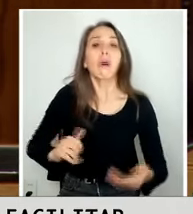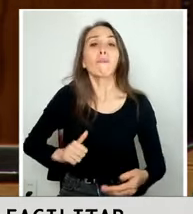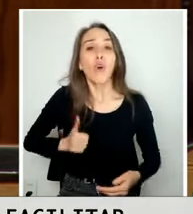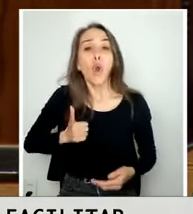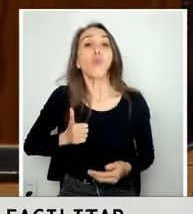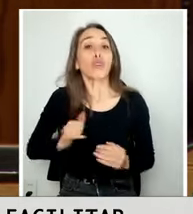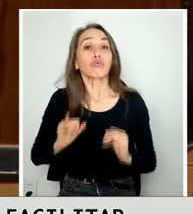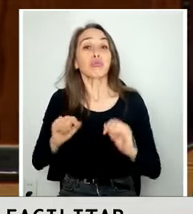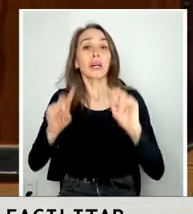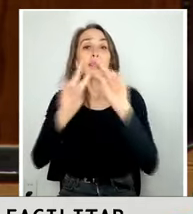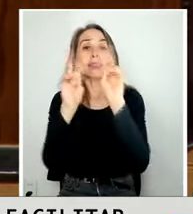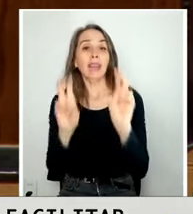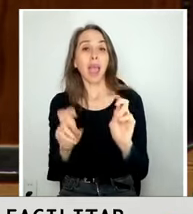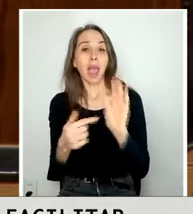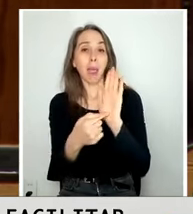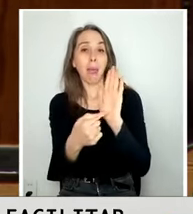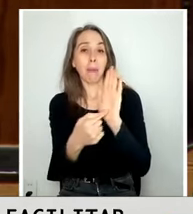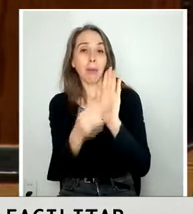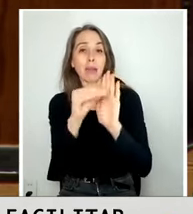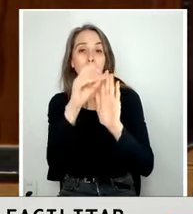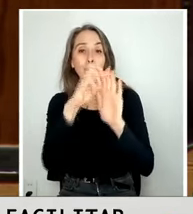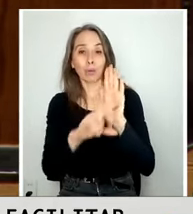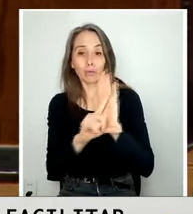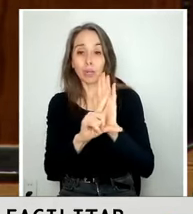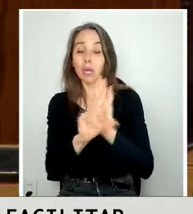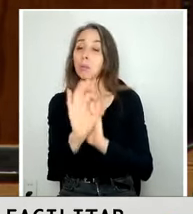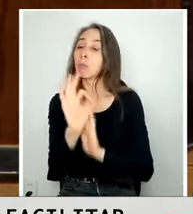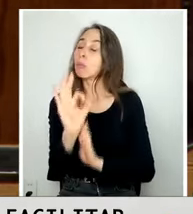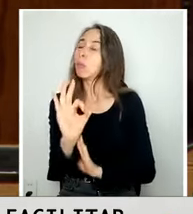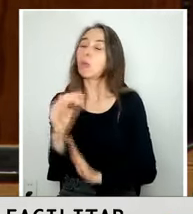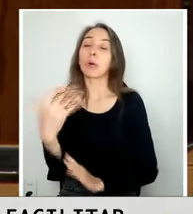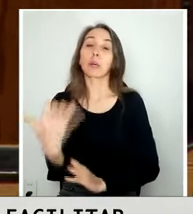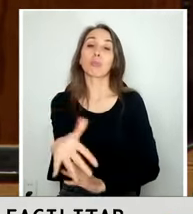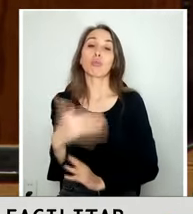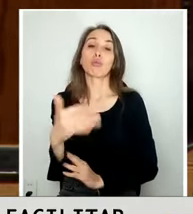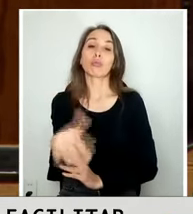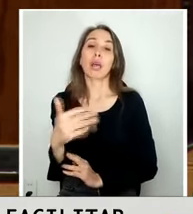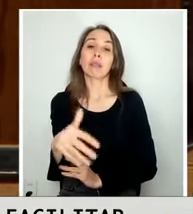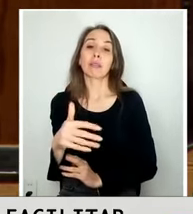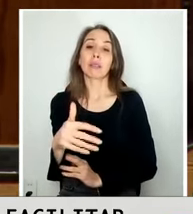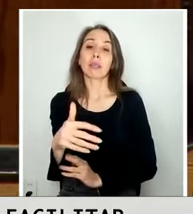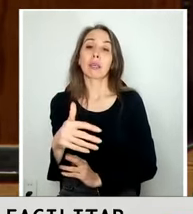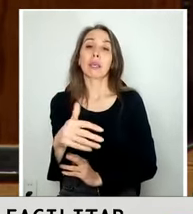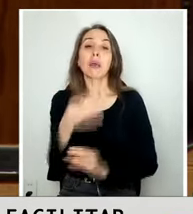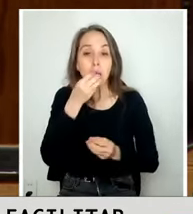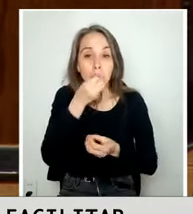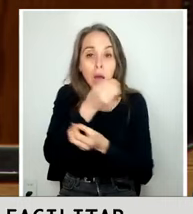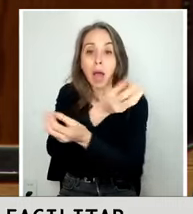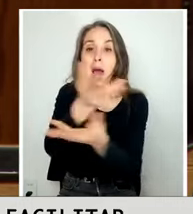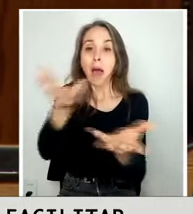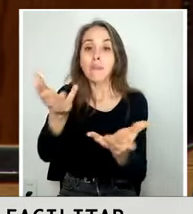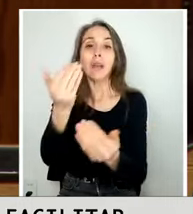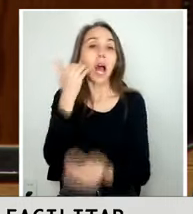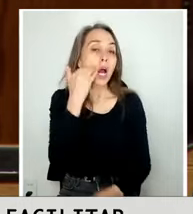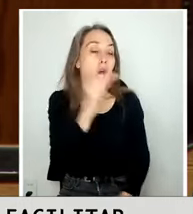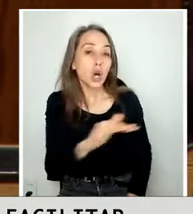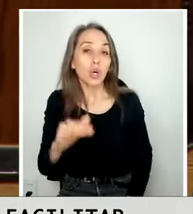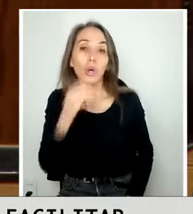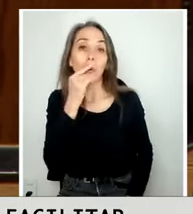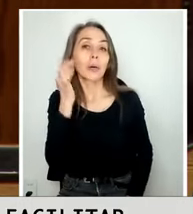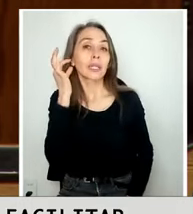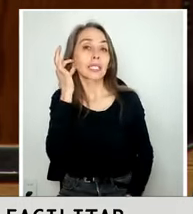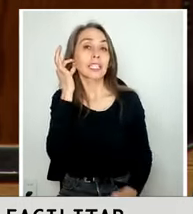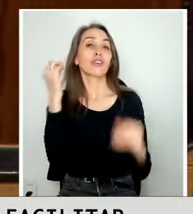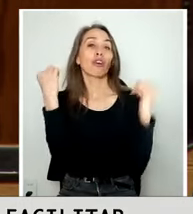me parece que es extremadamente importante como un mensaje para nuestros niños y niñas deportistas